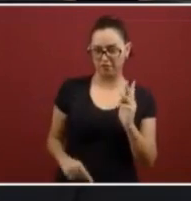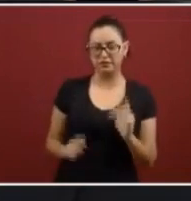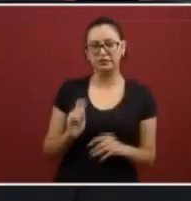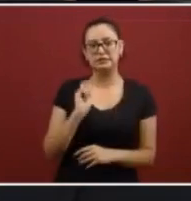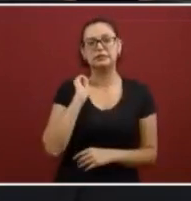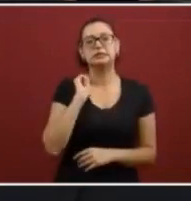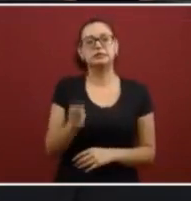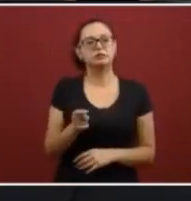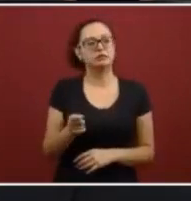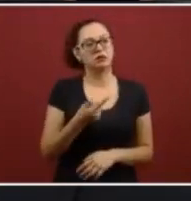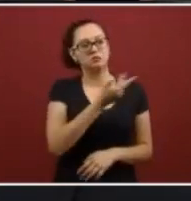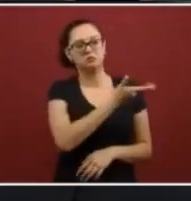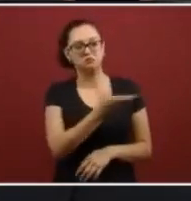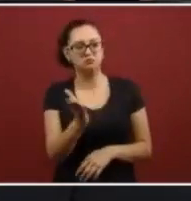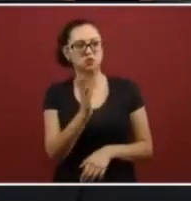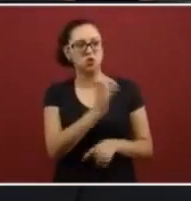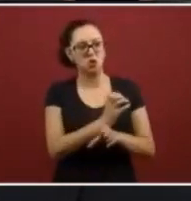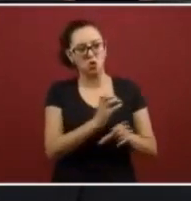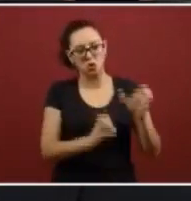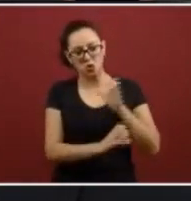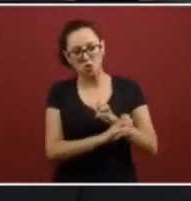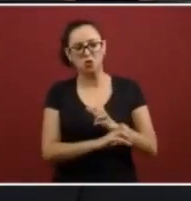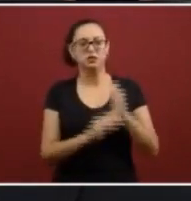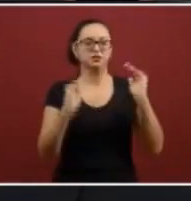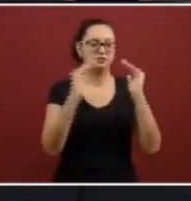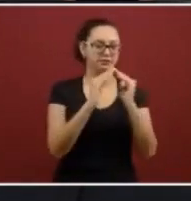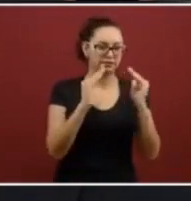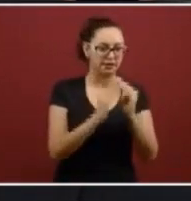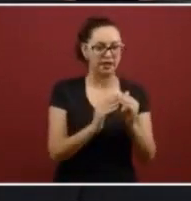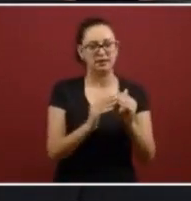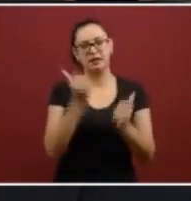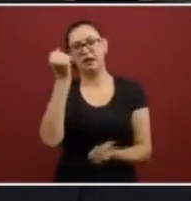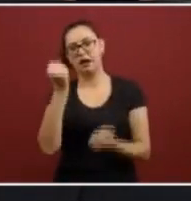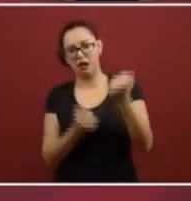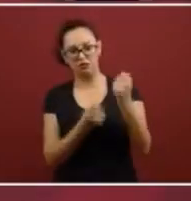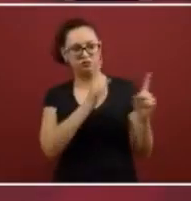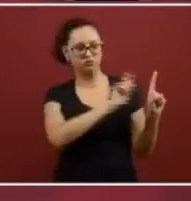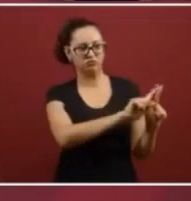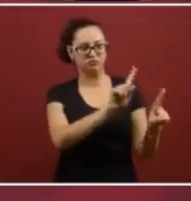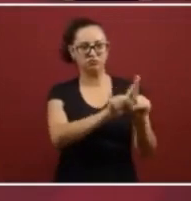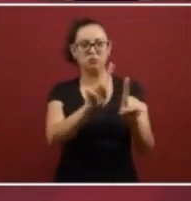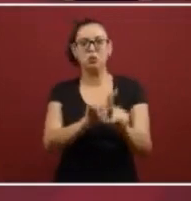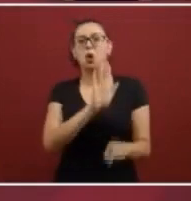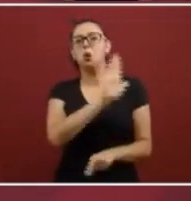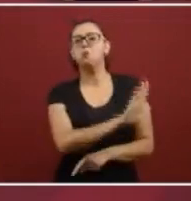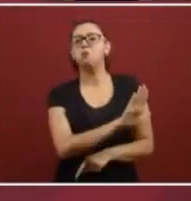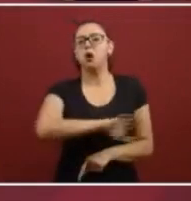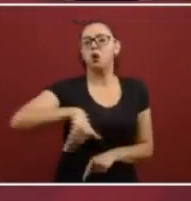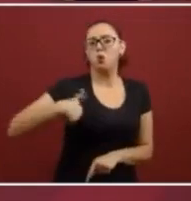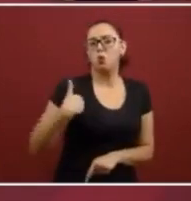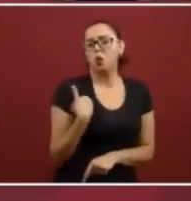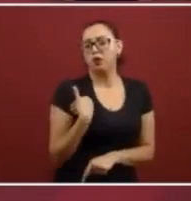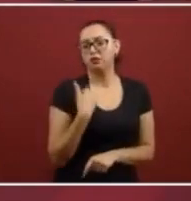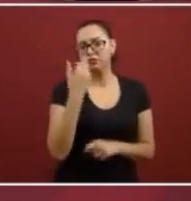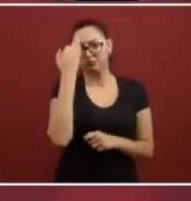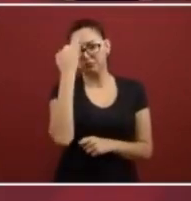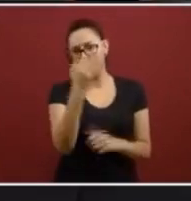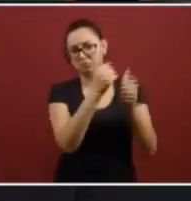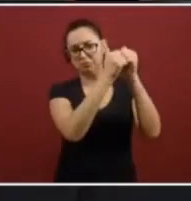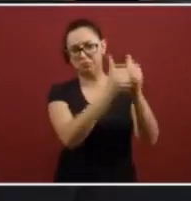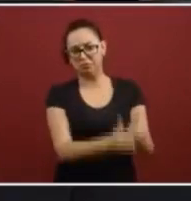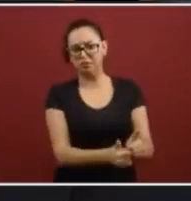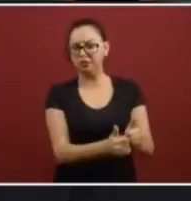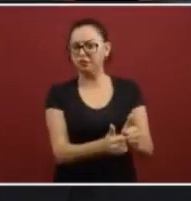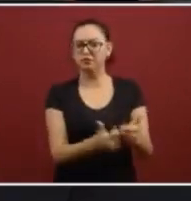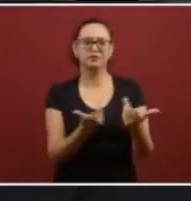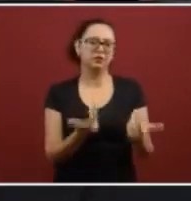estos bienes ya no se almacenen. Anteriormente yo creo que se funcionaba como un Robin Hood al revés, más bien